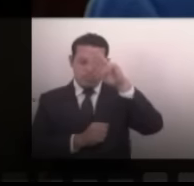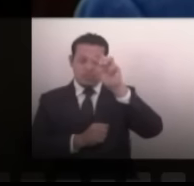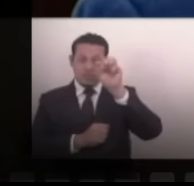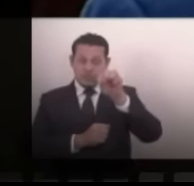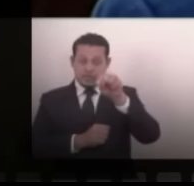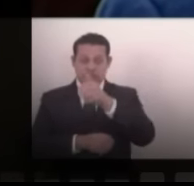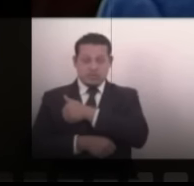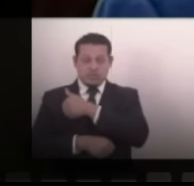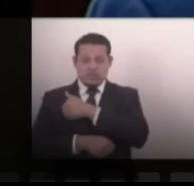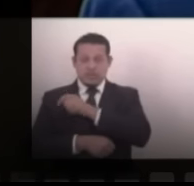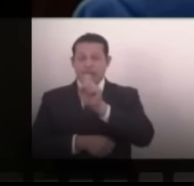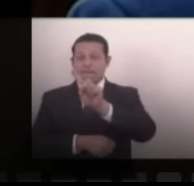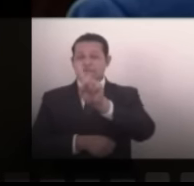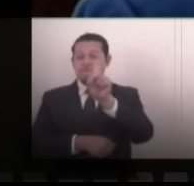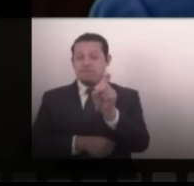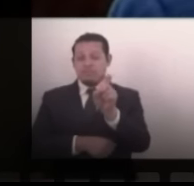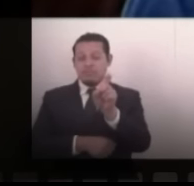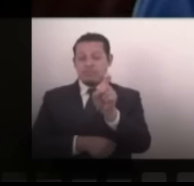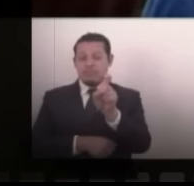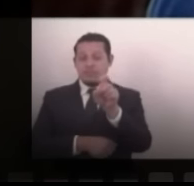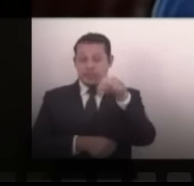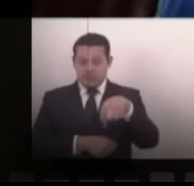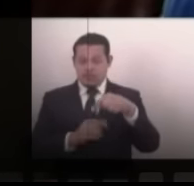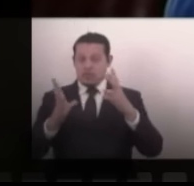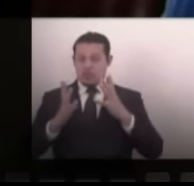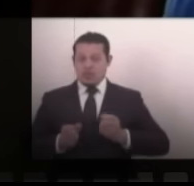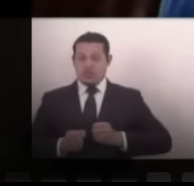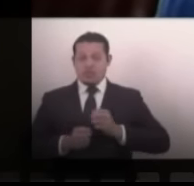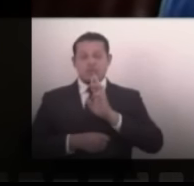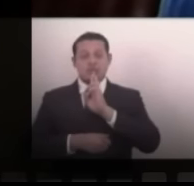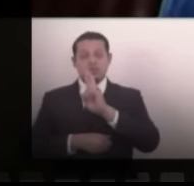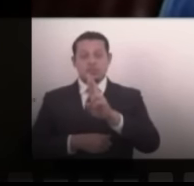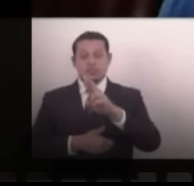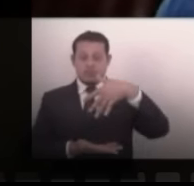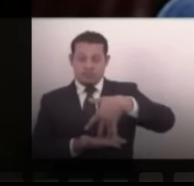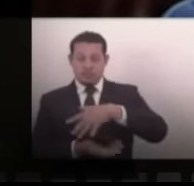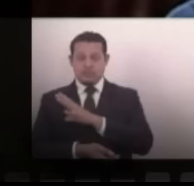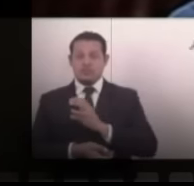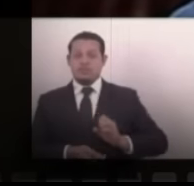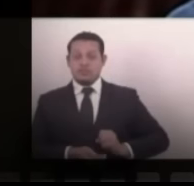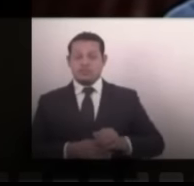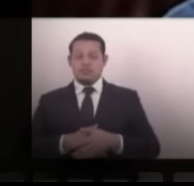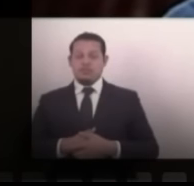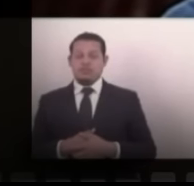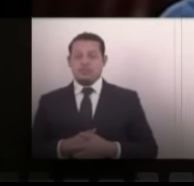esa debería de ser una pregunta que este gobierno le debería de contestar a los